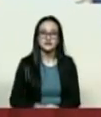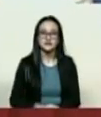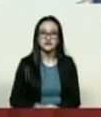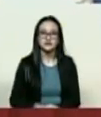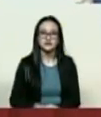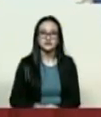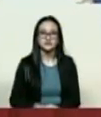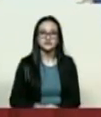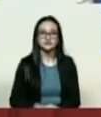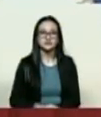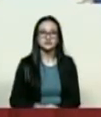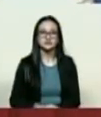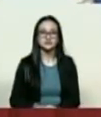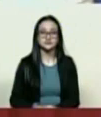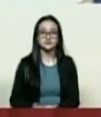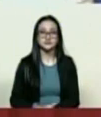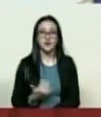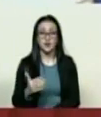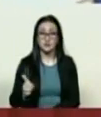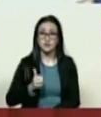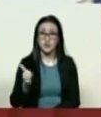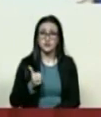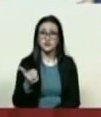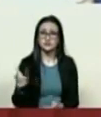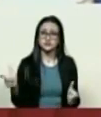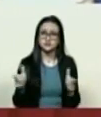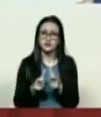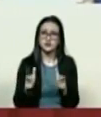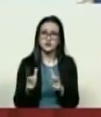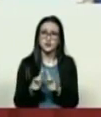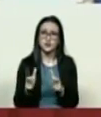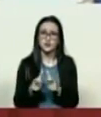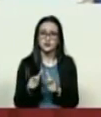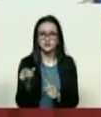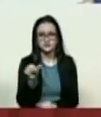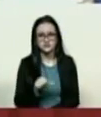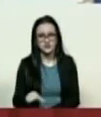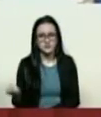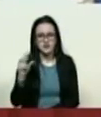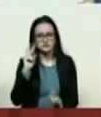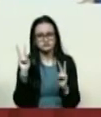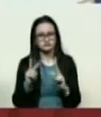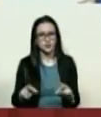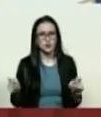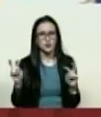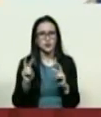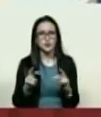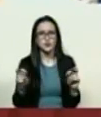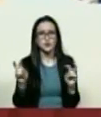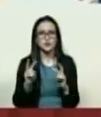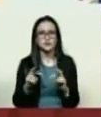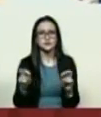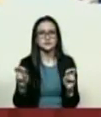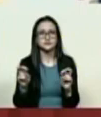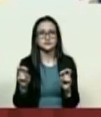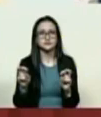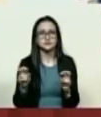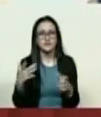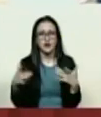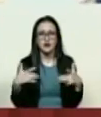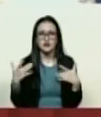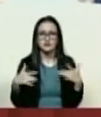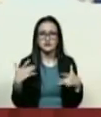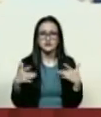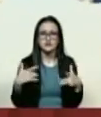Ali Primera. Aprovechamos el día de hoy, hemos estado reunidos esta semana revisando de cara a la gran actividad que